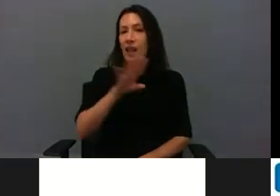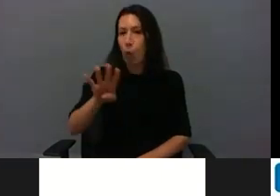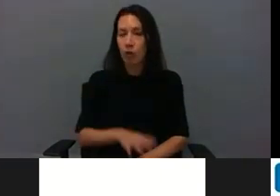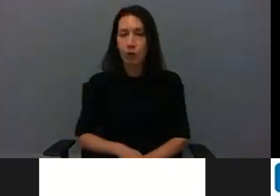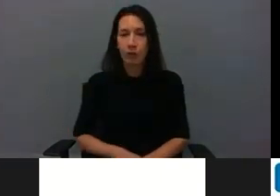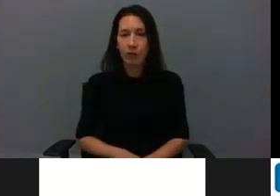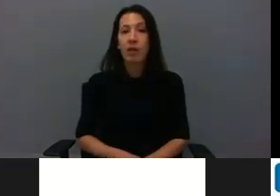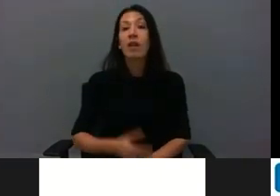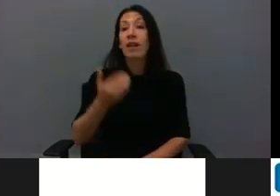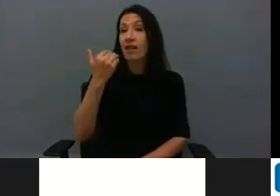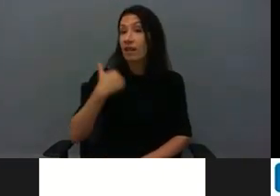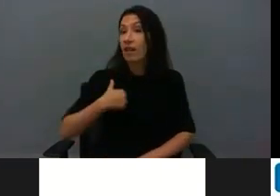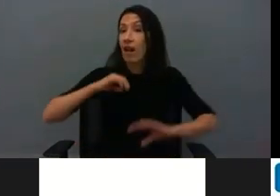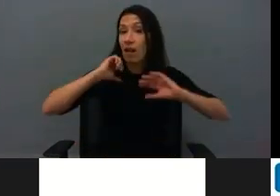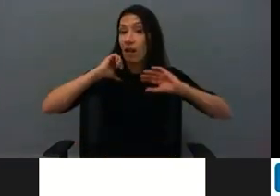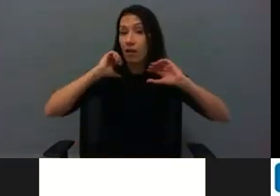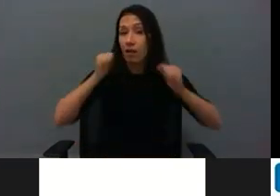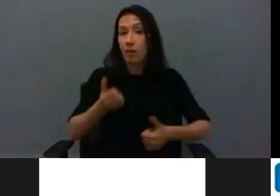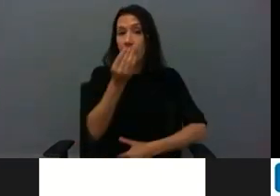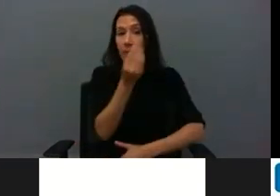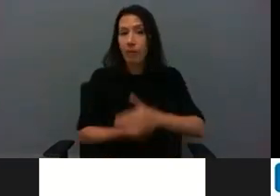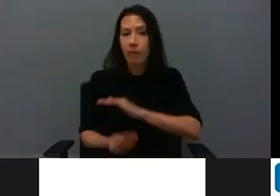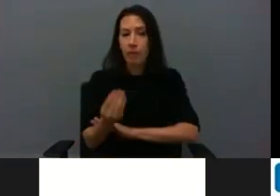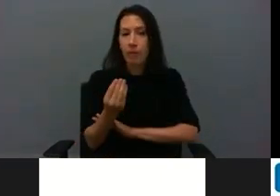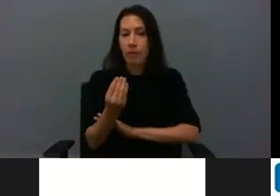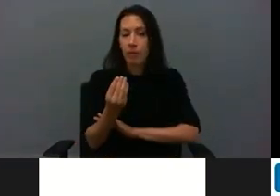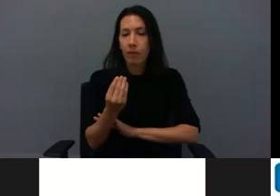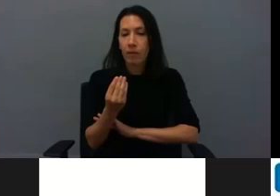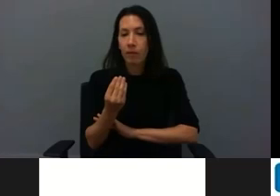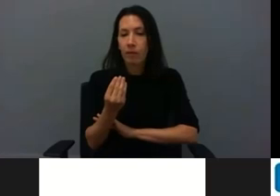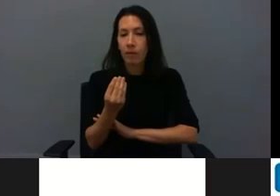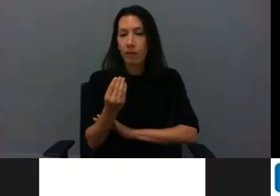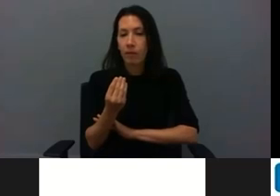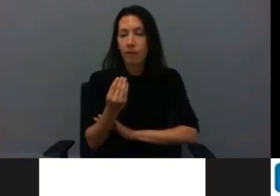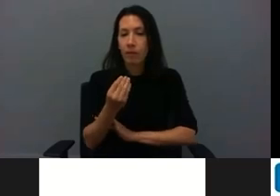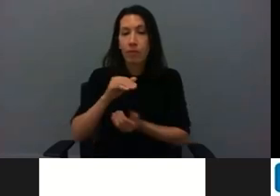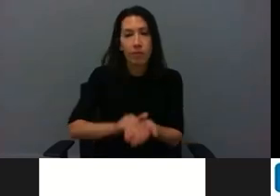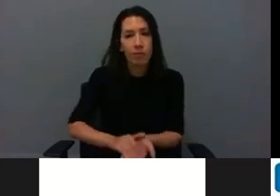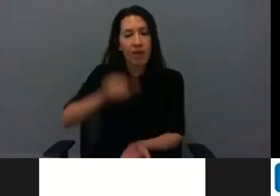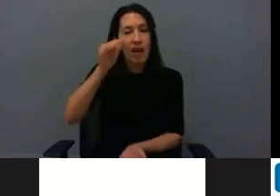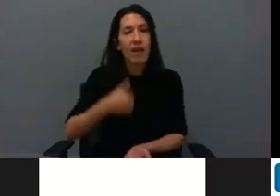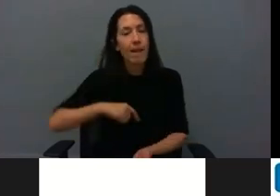Ya desde los primeros días después de su nacimiento nos informaron que tenía un grave trastorno.